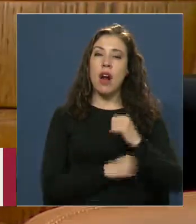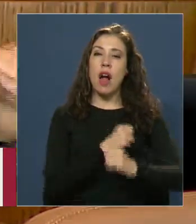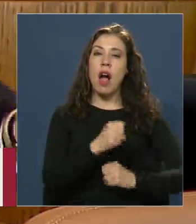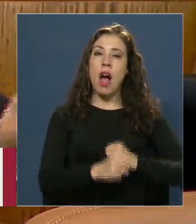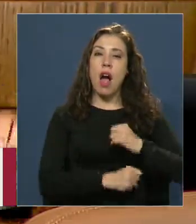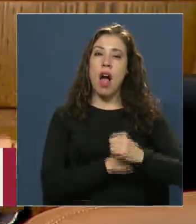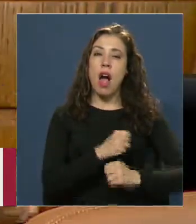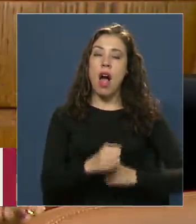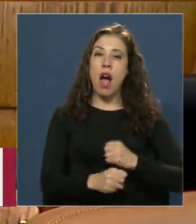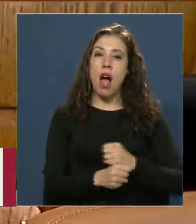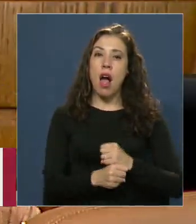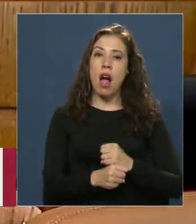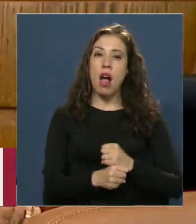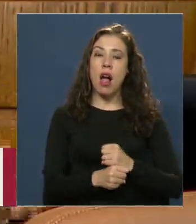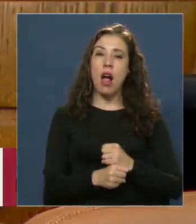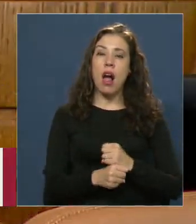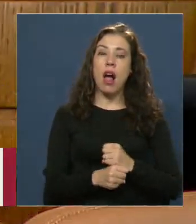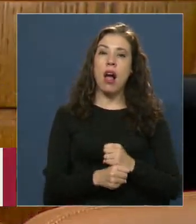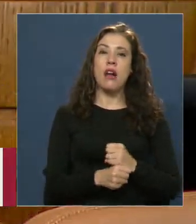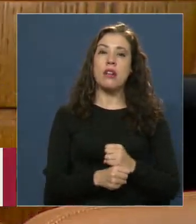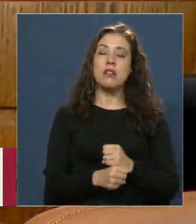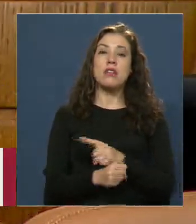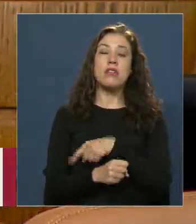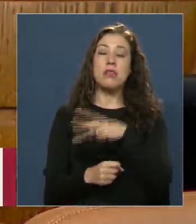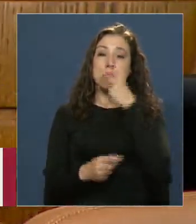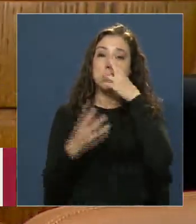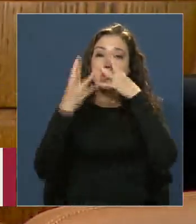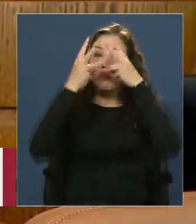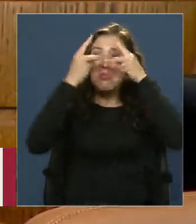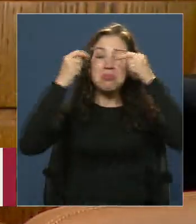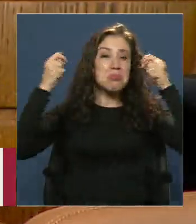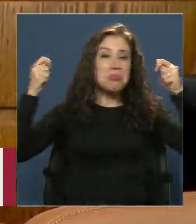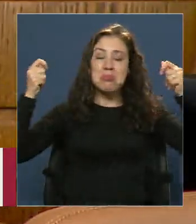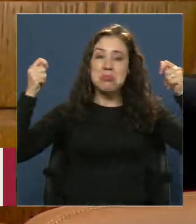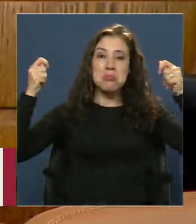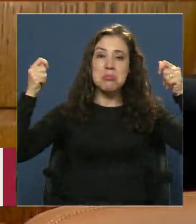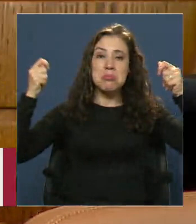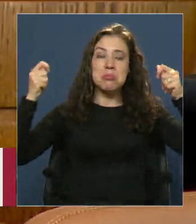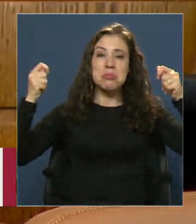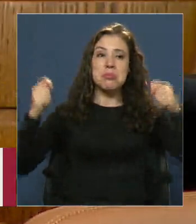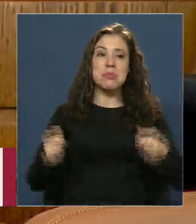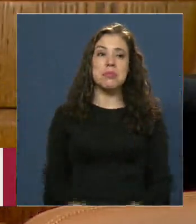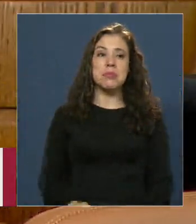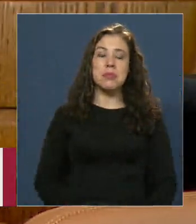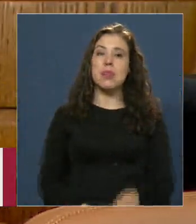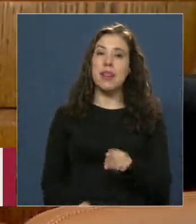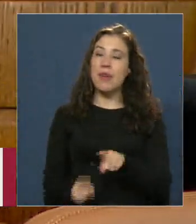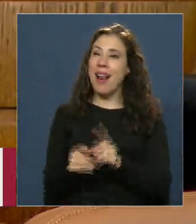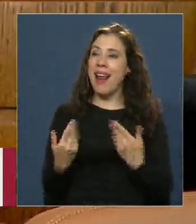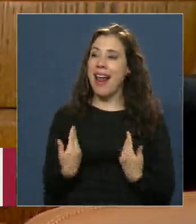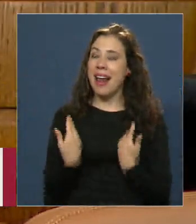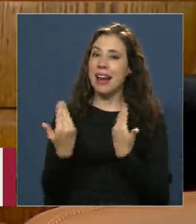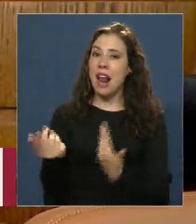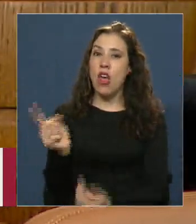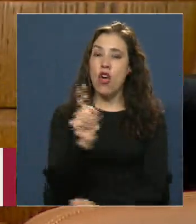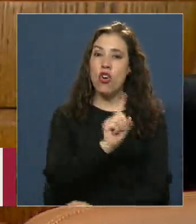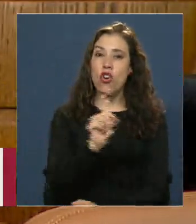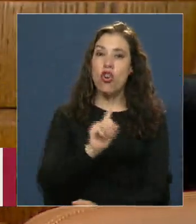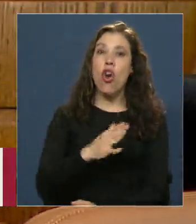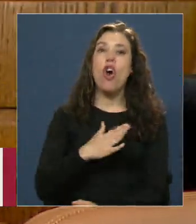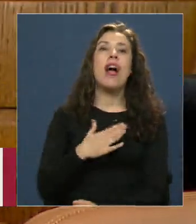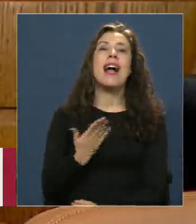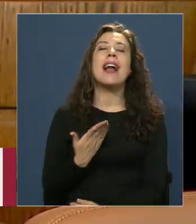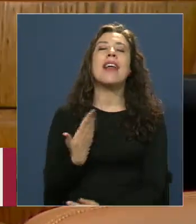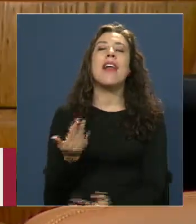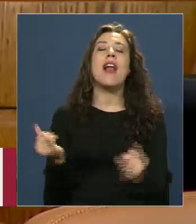se ha visto y sido, no ha sido visibilizado. Y ojo, que este no es un regalo, sino que se quiere